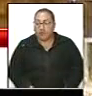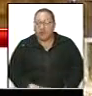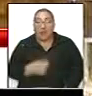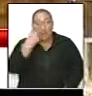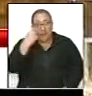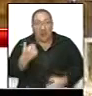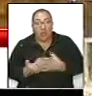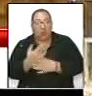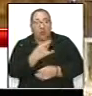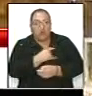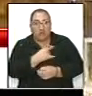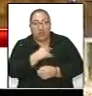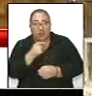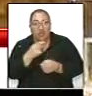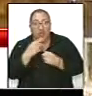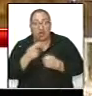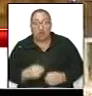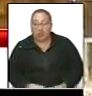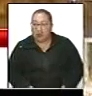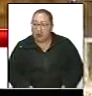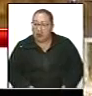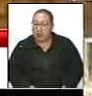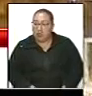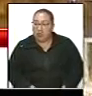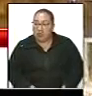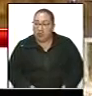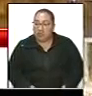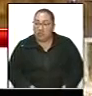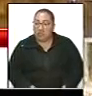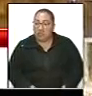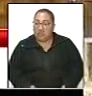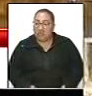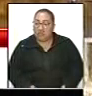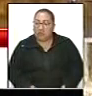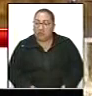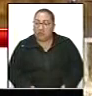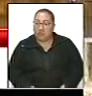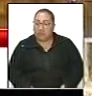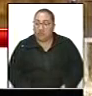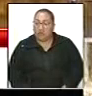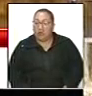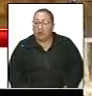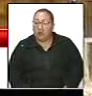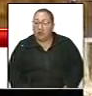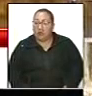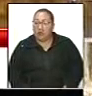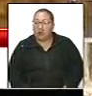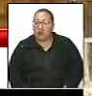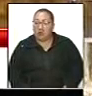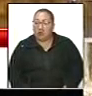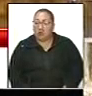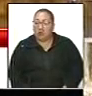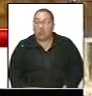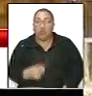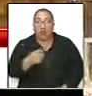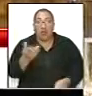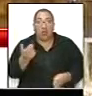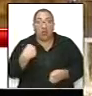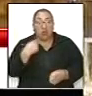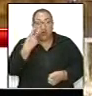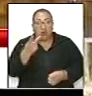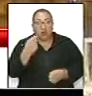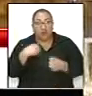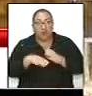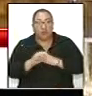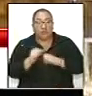ese proceso también tiene resultados en el camino, ¿no? Una de las cosas que nosotros también hemos buscado es que en el